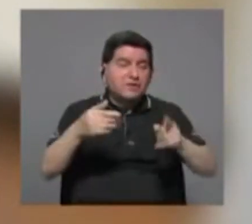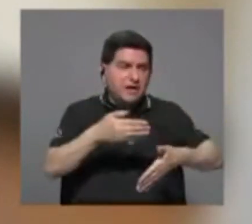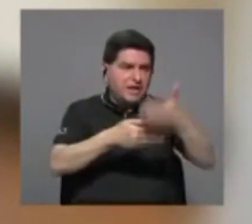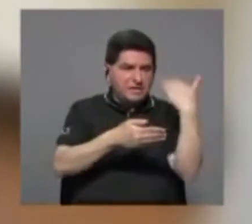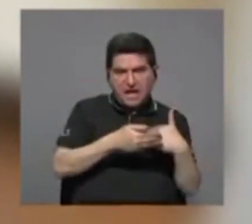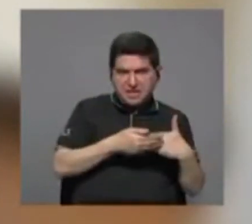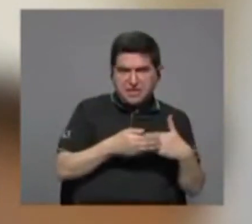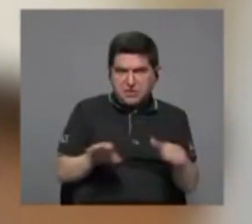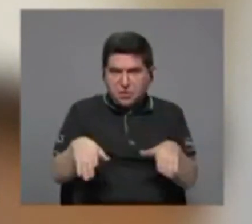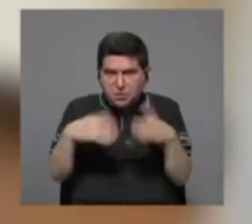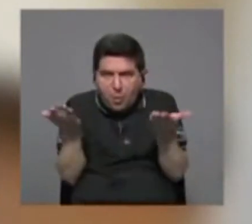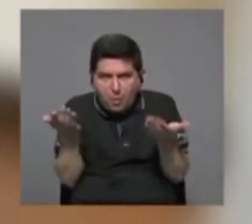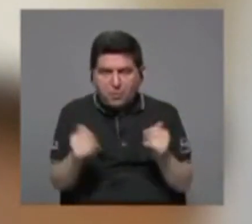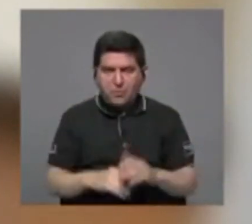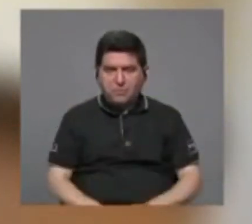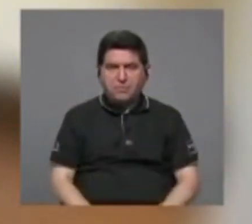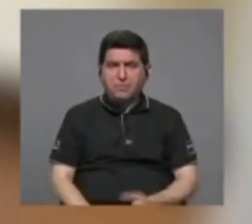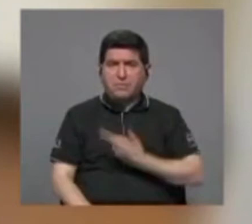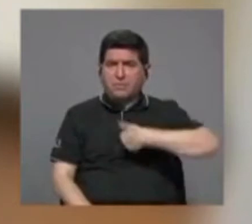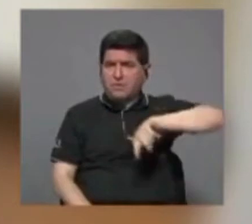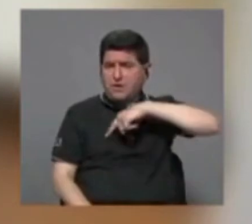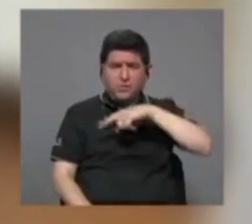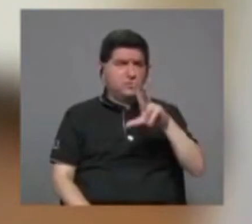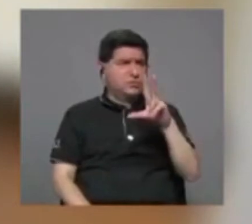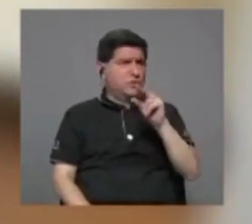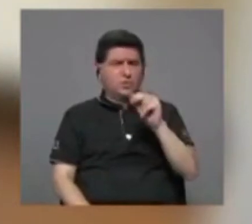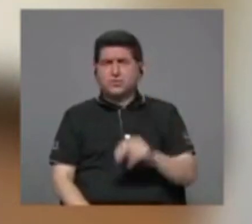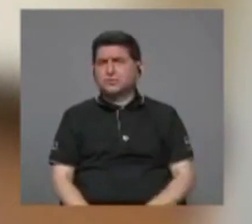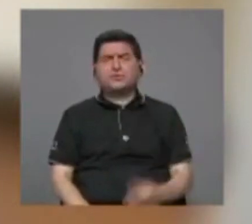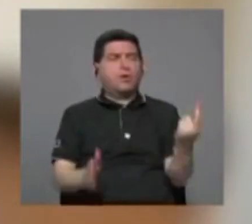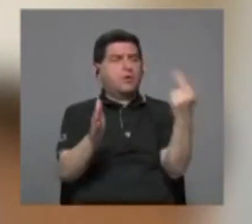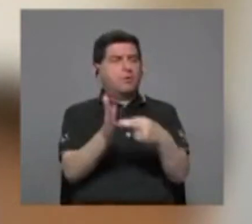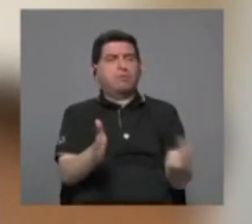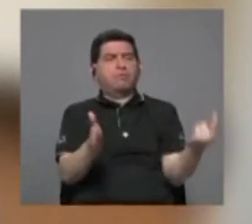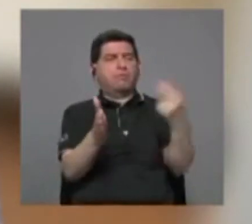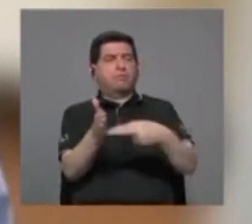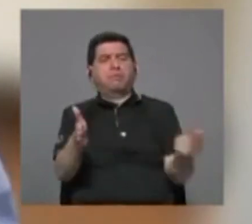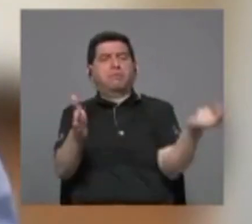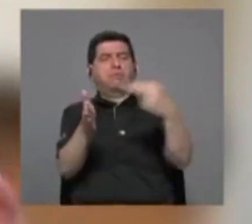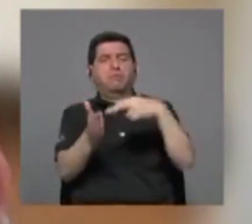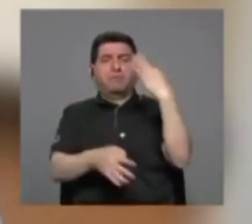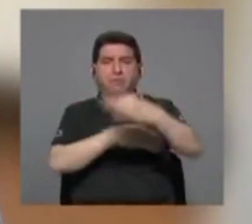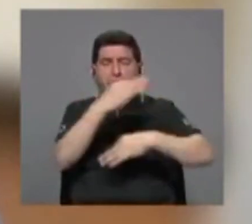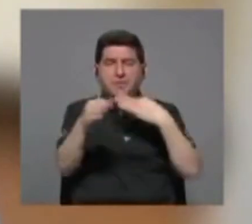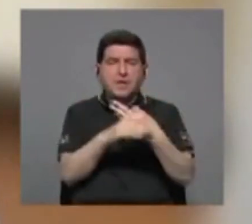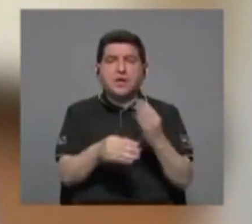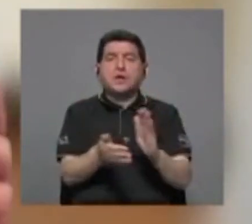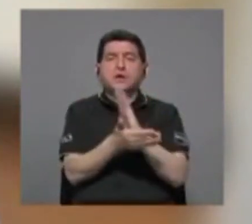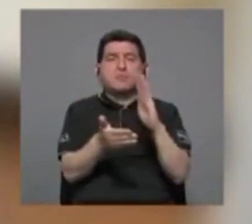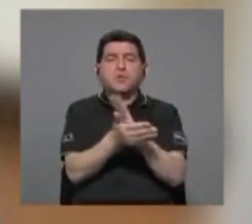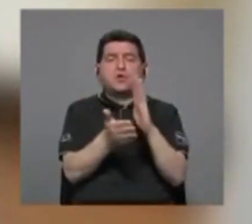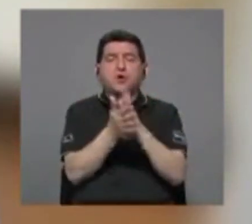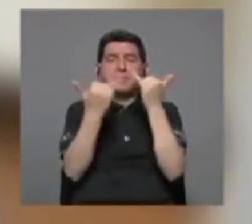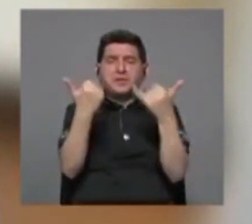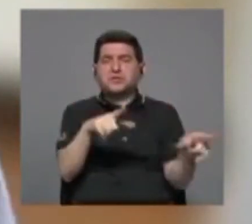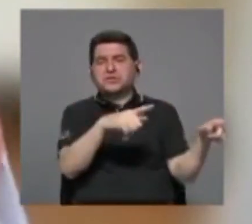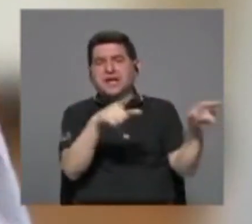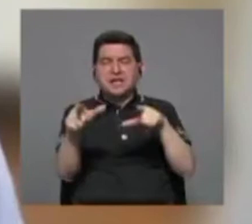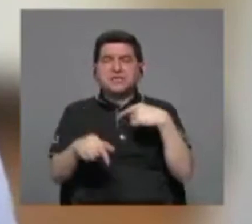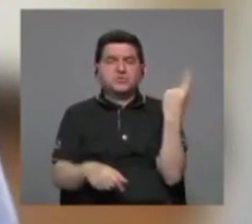anteriores si no estamos básicamente repitiendo una especie de tener el documento casi prehecho y